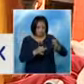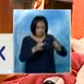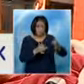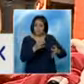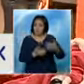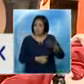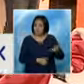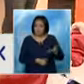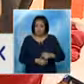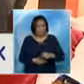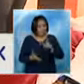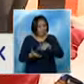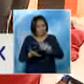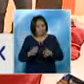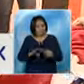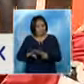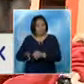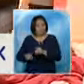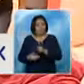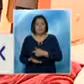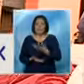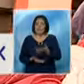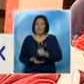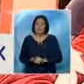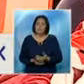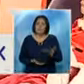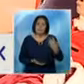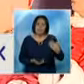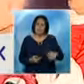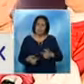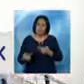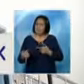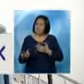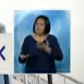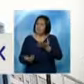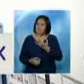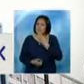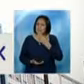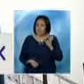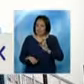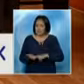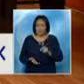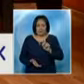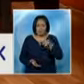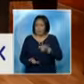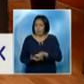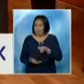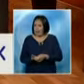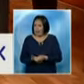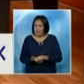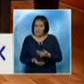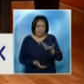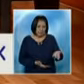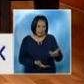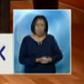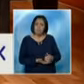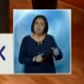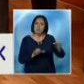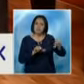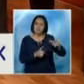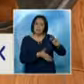Justicia declaró infundado el recurso de anulación del laudo arbitral que interpuso de salud para evitar el pago de la indemnización por la